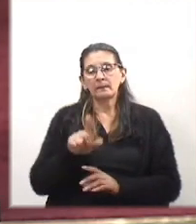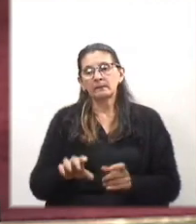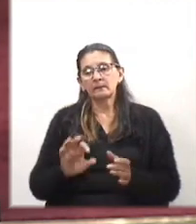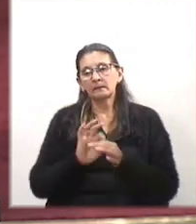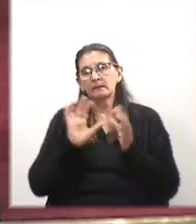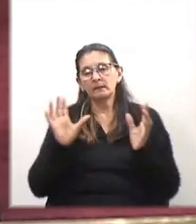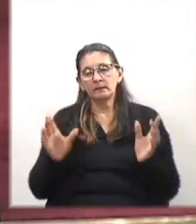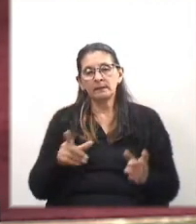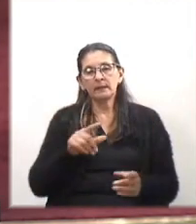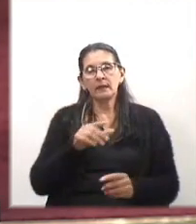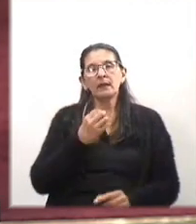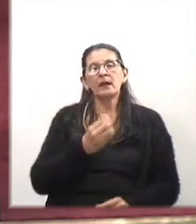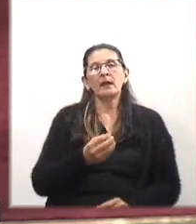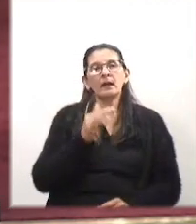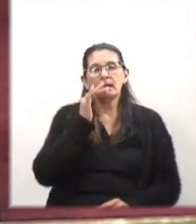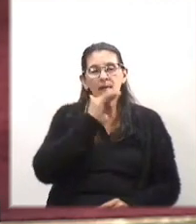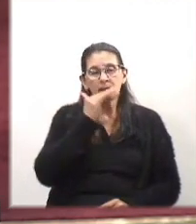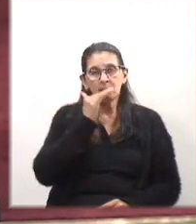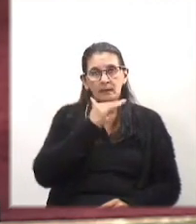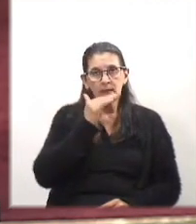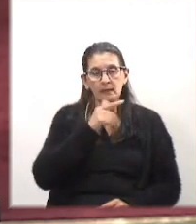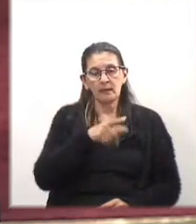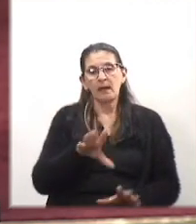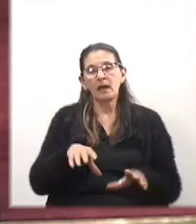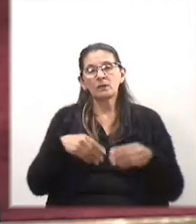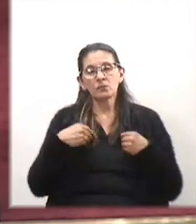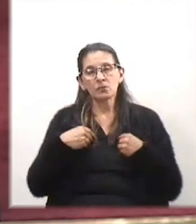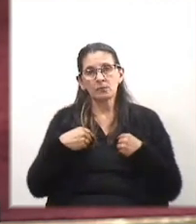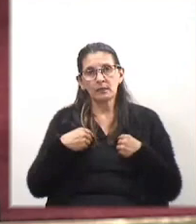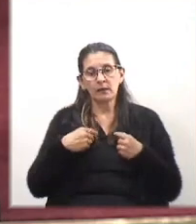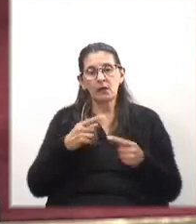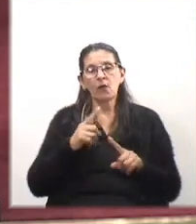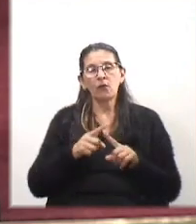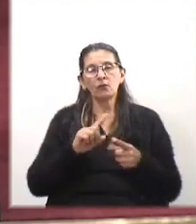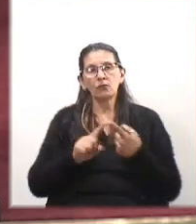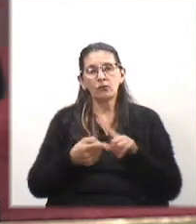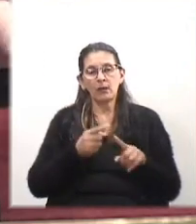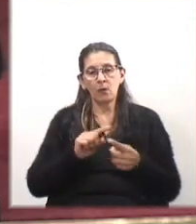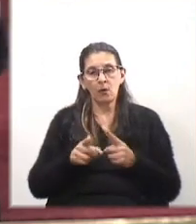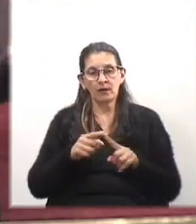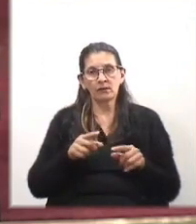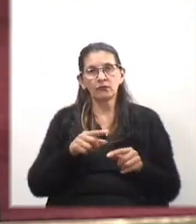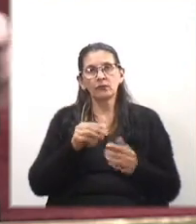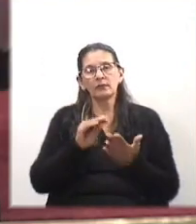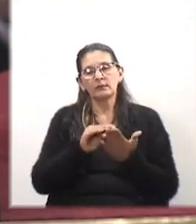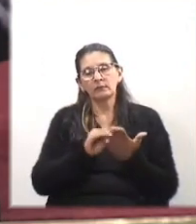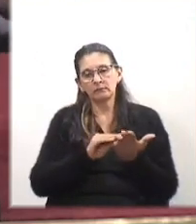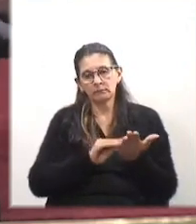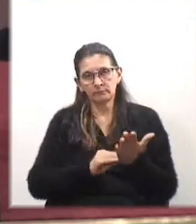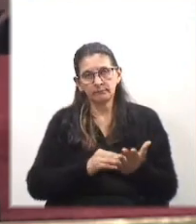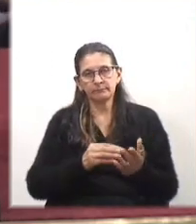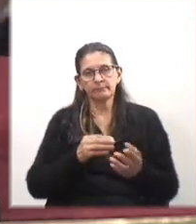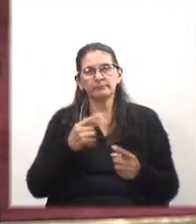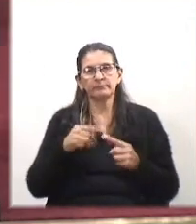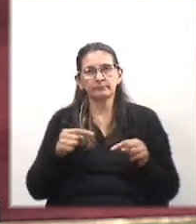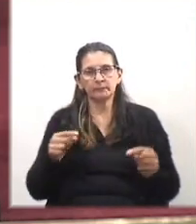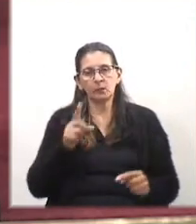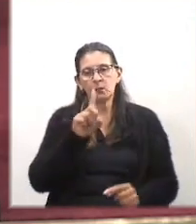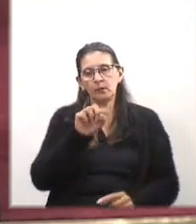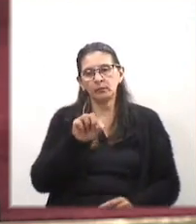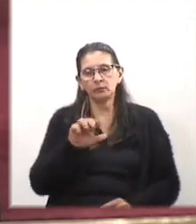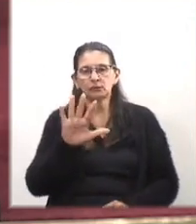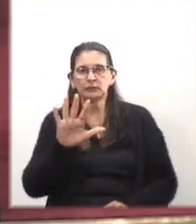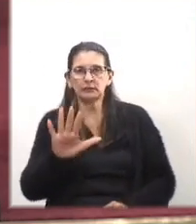liberado al directorio de la caja, por mayoría simple, a subirlo de acuerdo con los resultados del ejercicio, reservas, etcétera, entre un 0,5